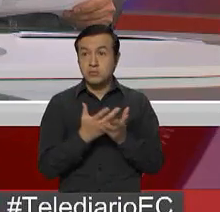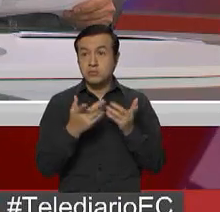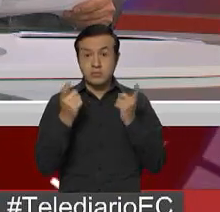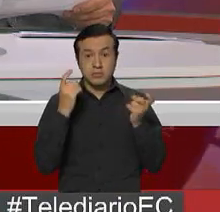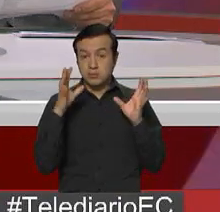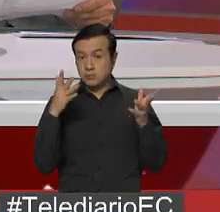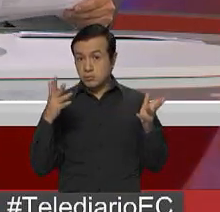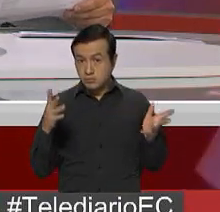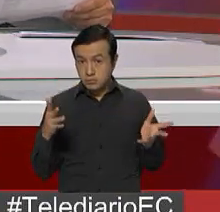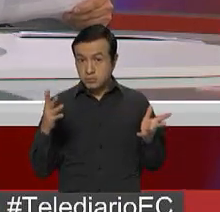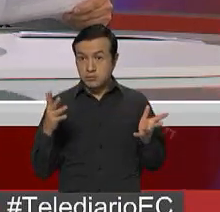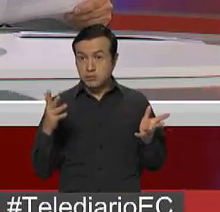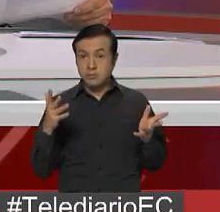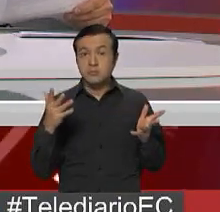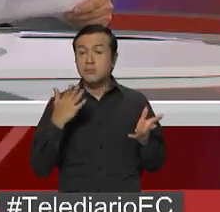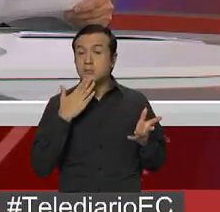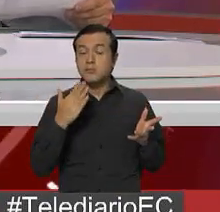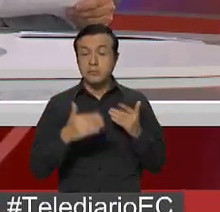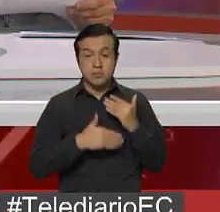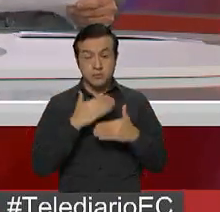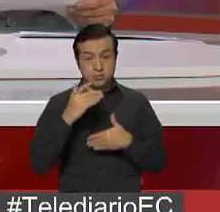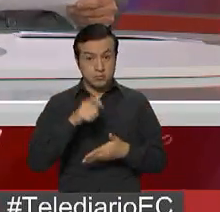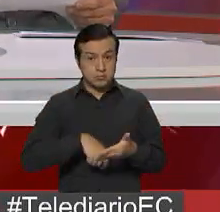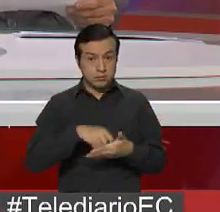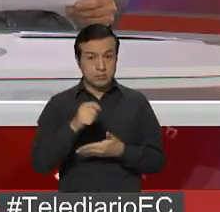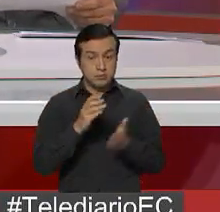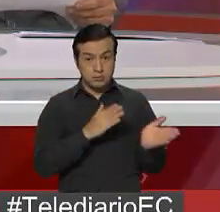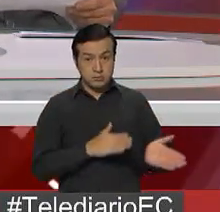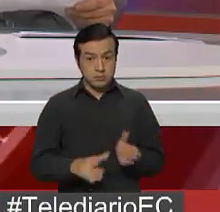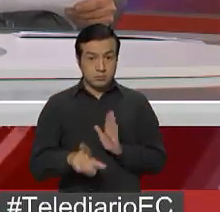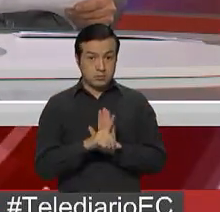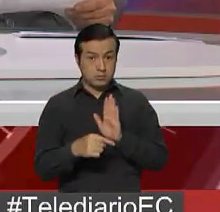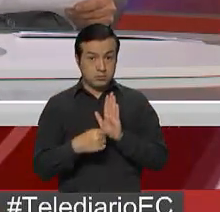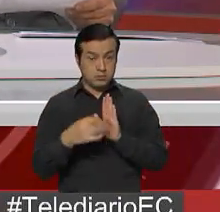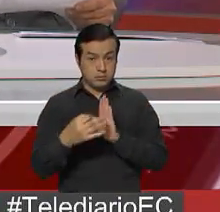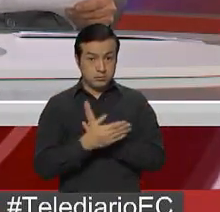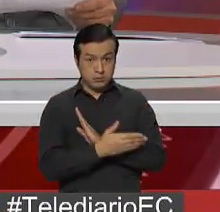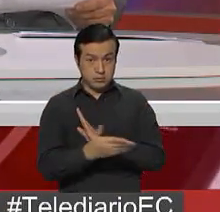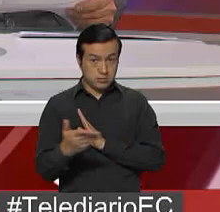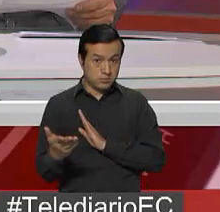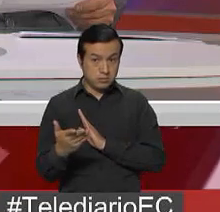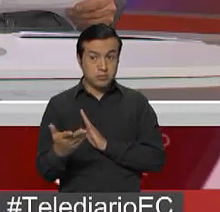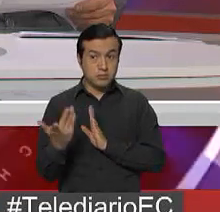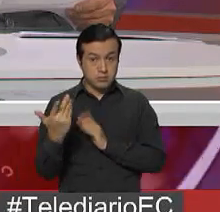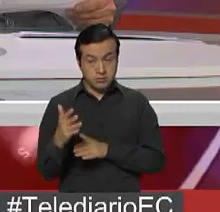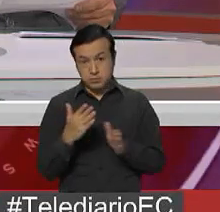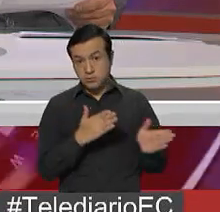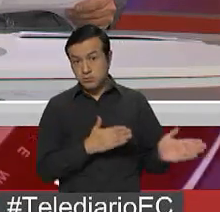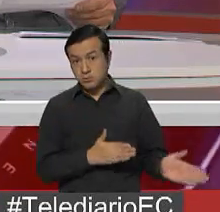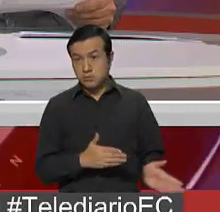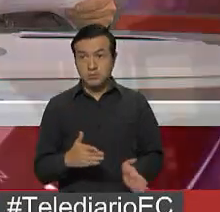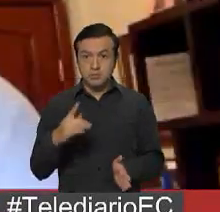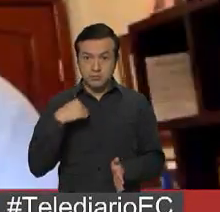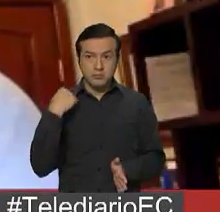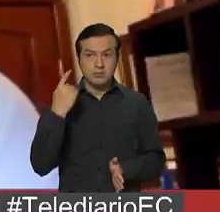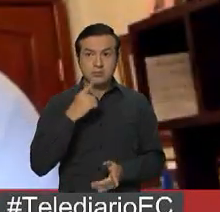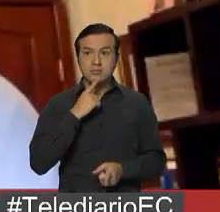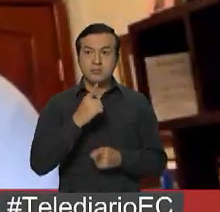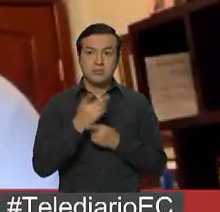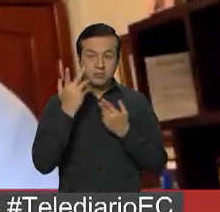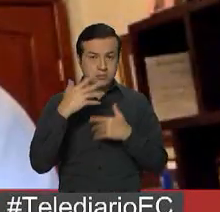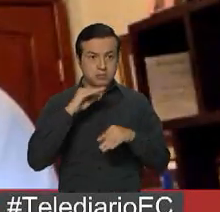controles que existen como parte de los procesos de contratación previstos en la ley de este modo pues nosotros logramos